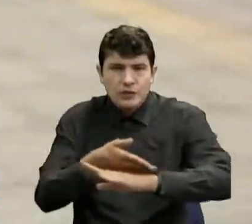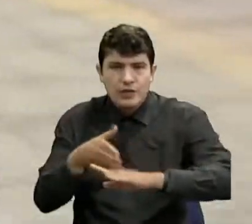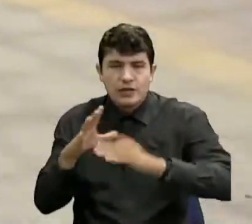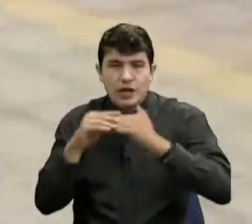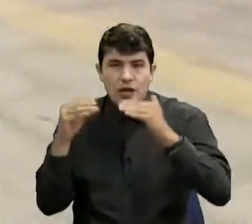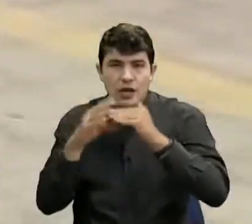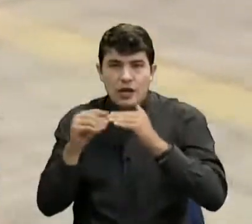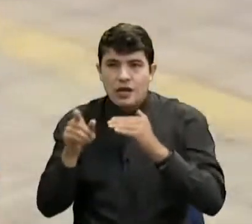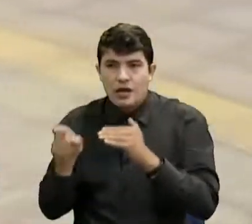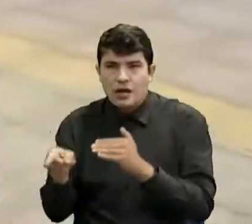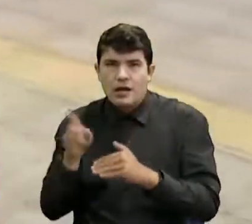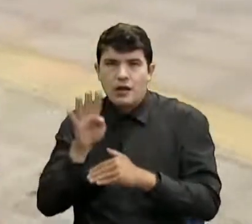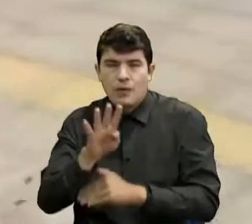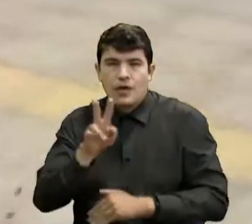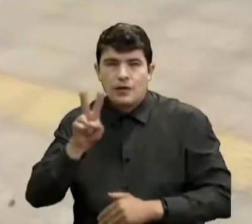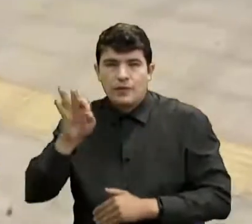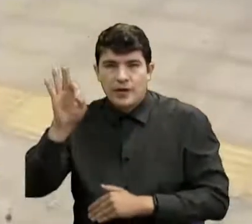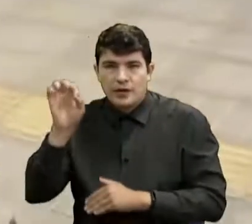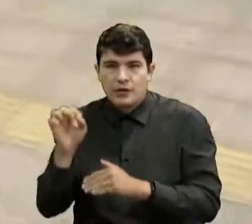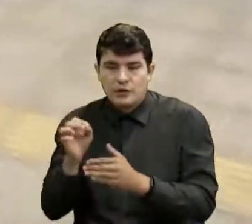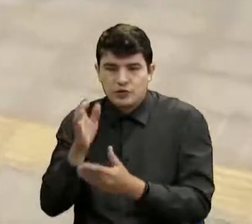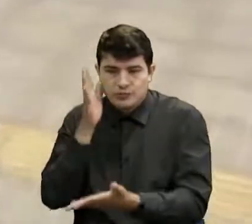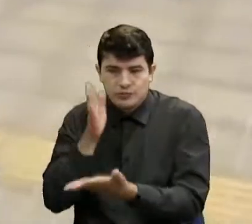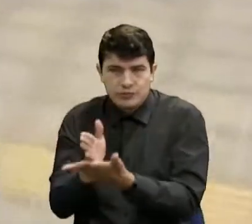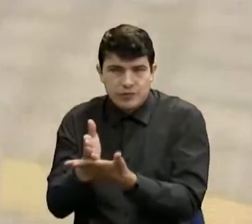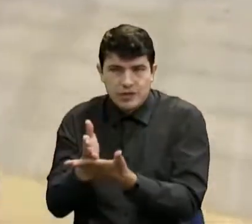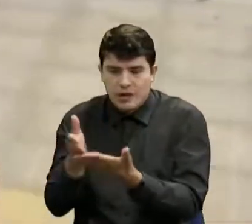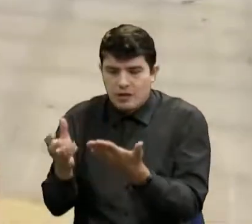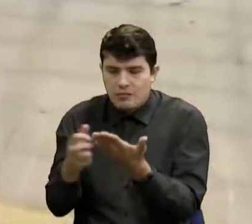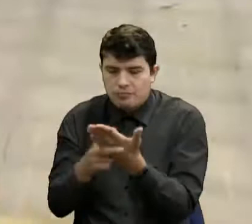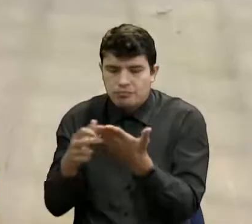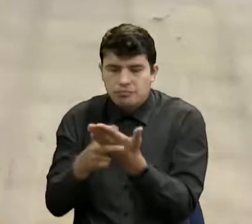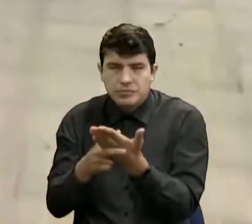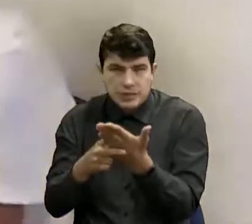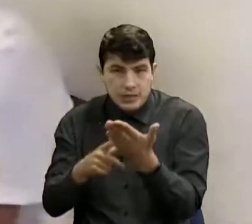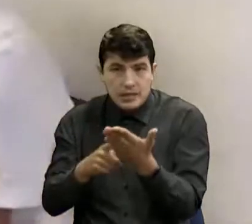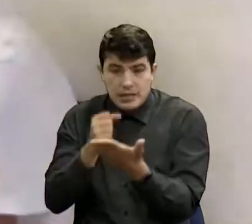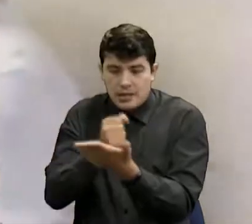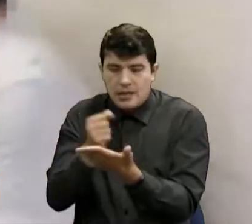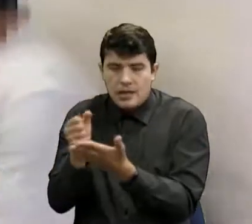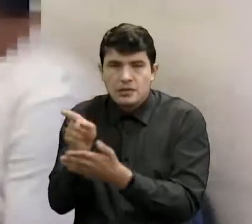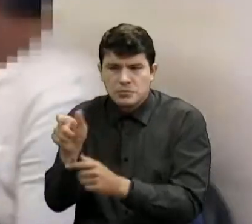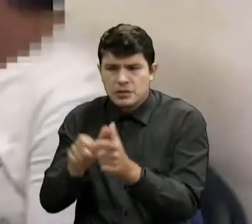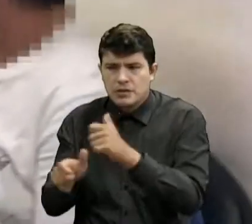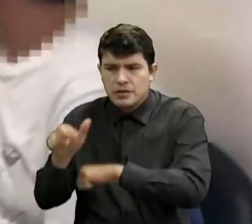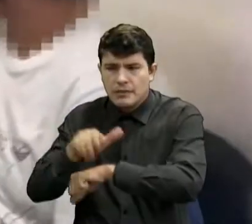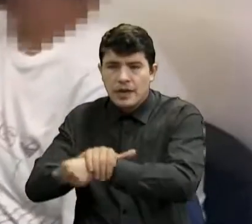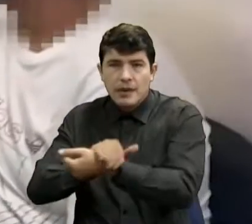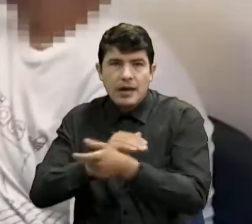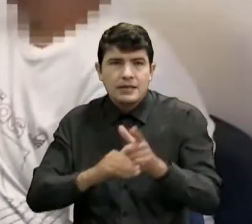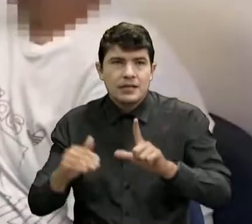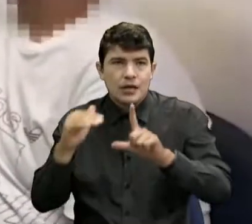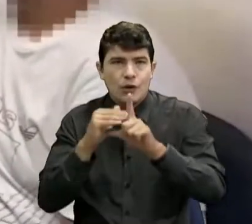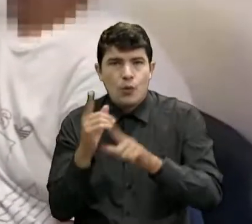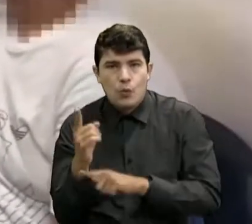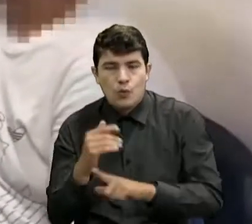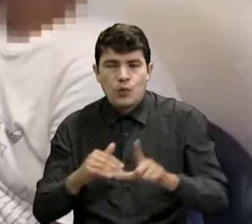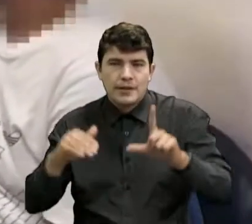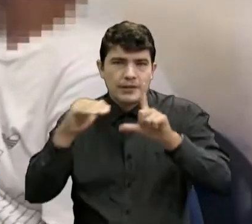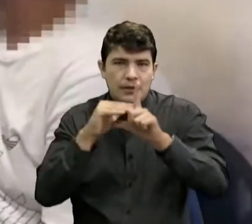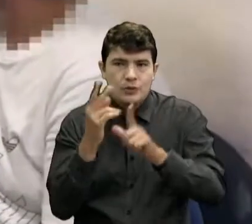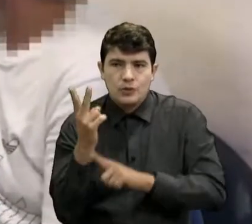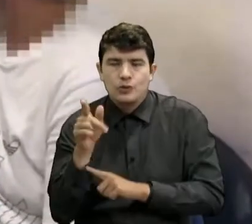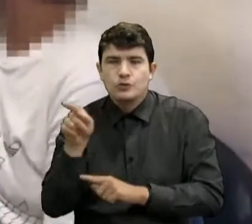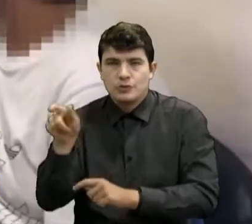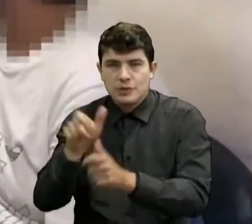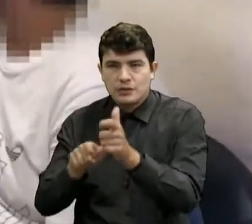de 428 cheques de personas que fueron capturadas en esta zona de frontera, pero que son de estratos 1 y 2 y eran las encargadas